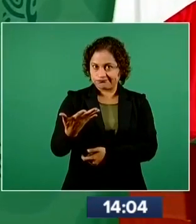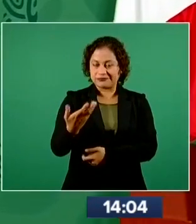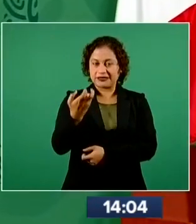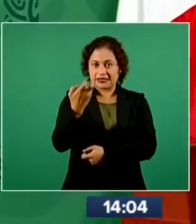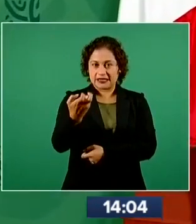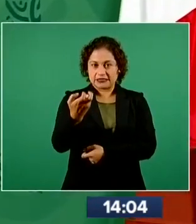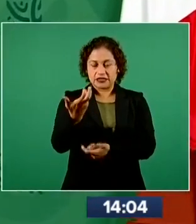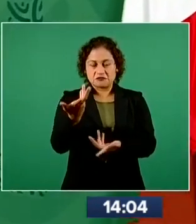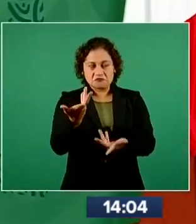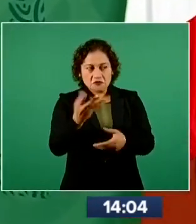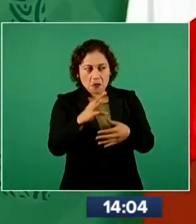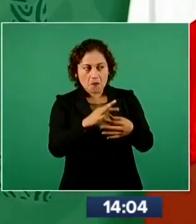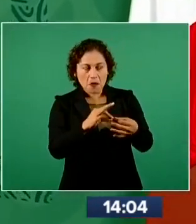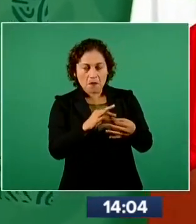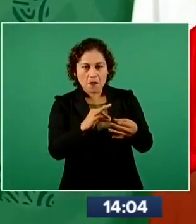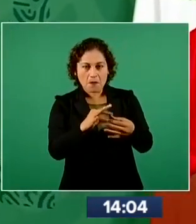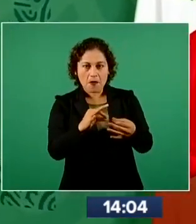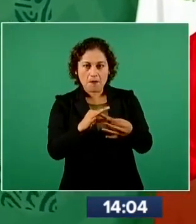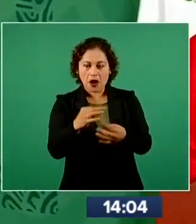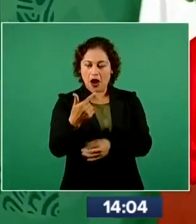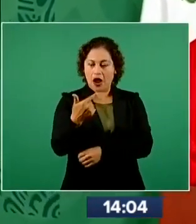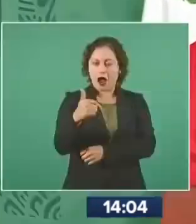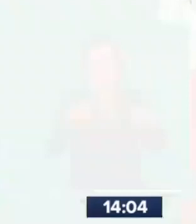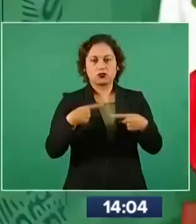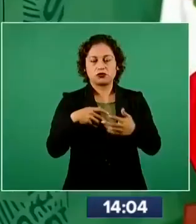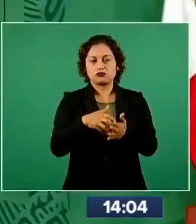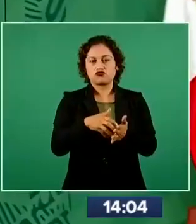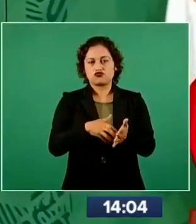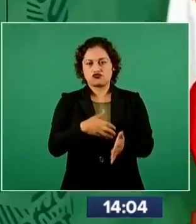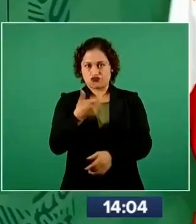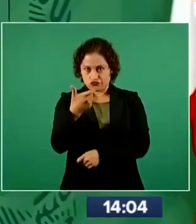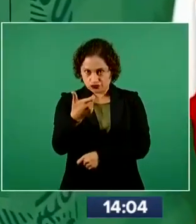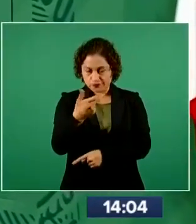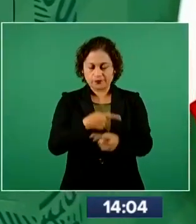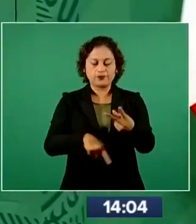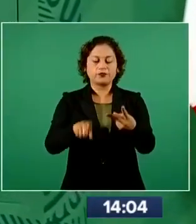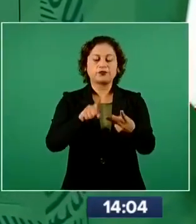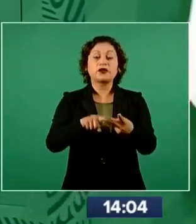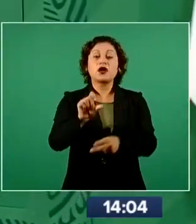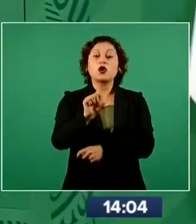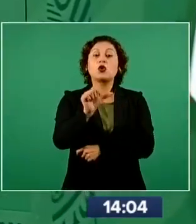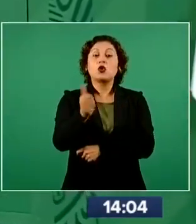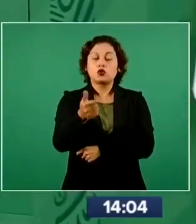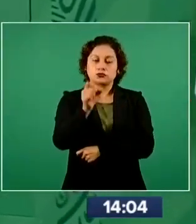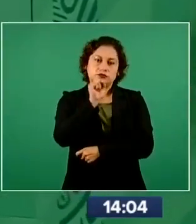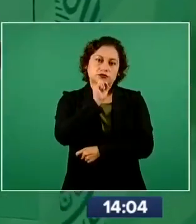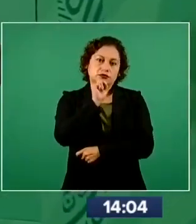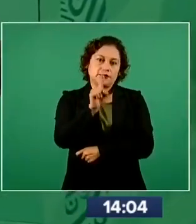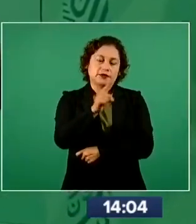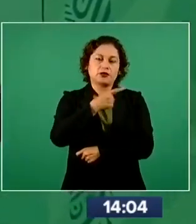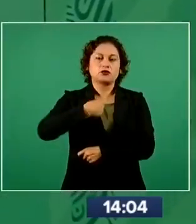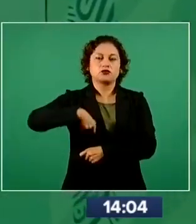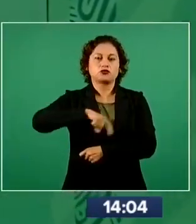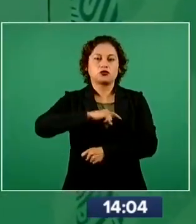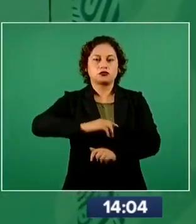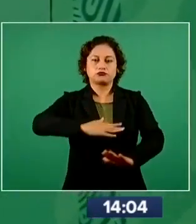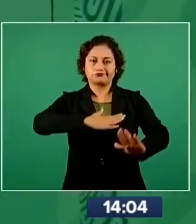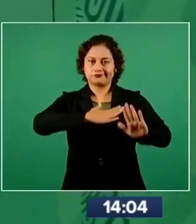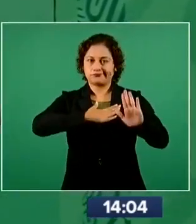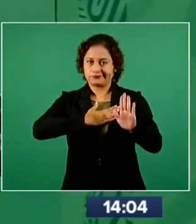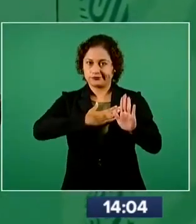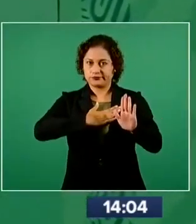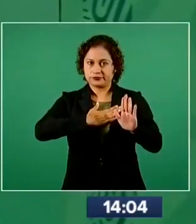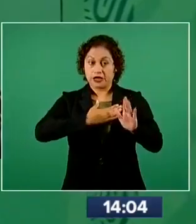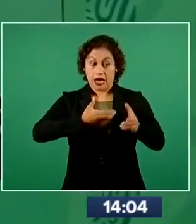garantizar precios más bajos para la gente y dos hacer el compromiso de arreglar